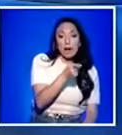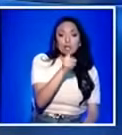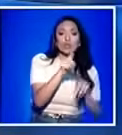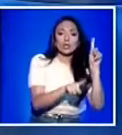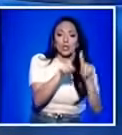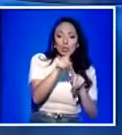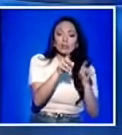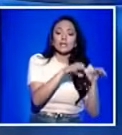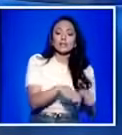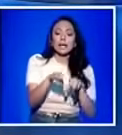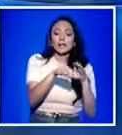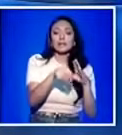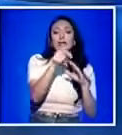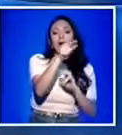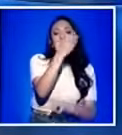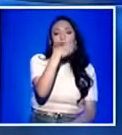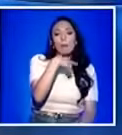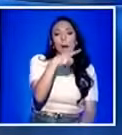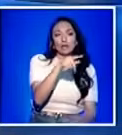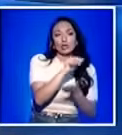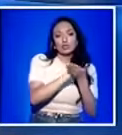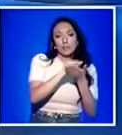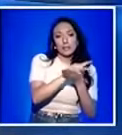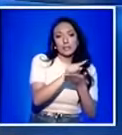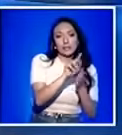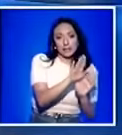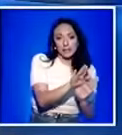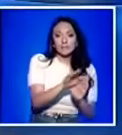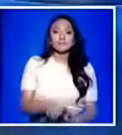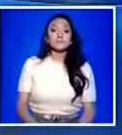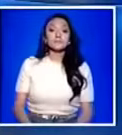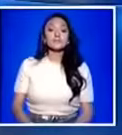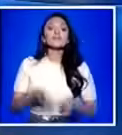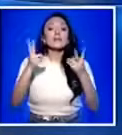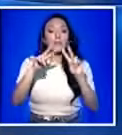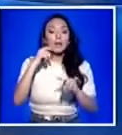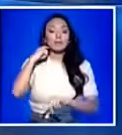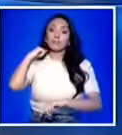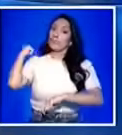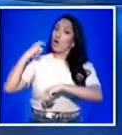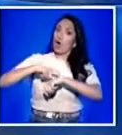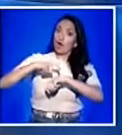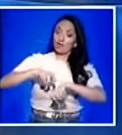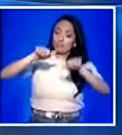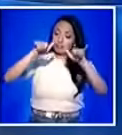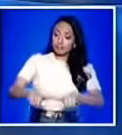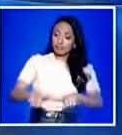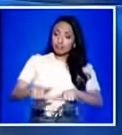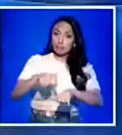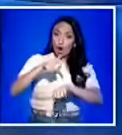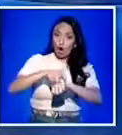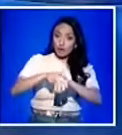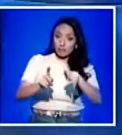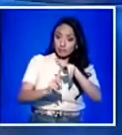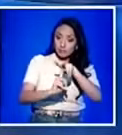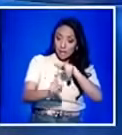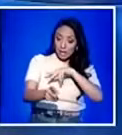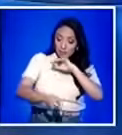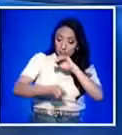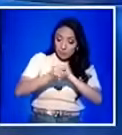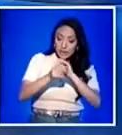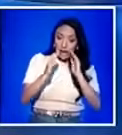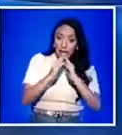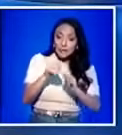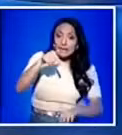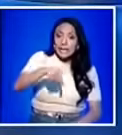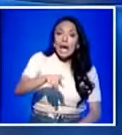actos programados por ya el inicio de la Semana Santa. Recuerden además que el toque de queda en varios cantones, incluido Quito, comienza